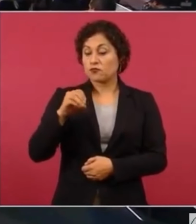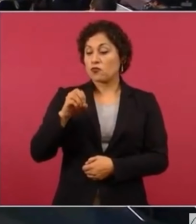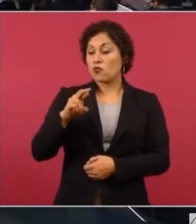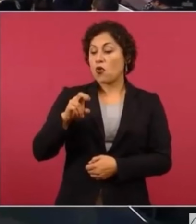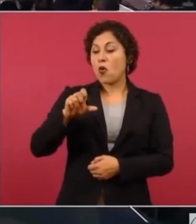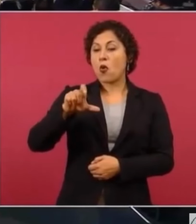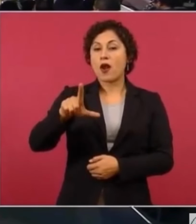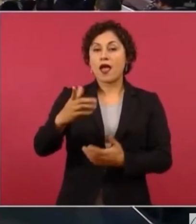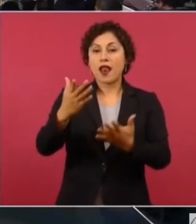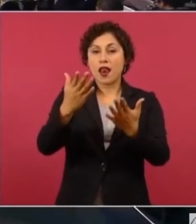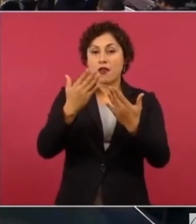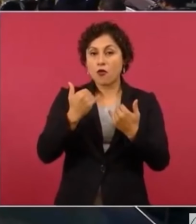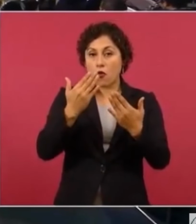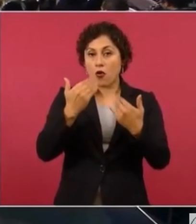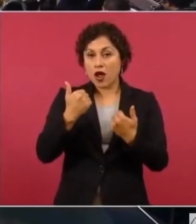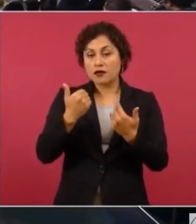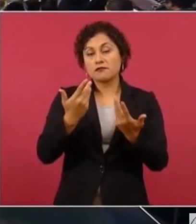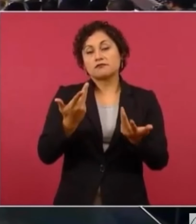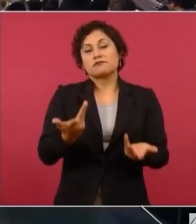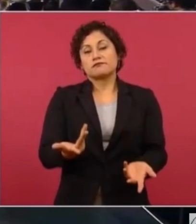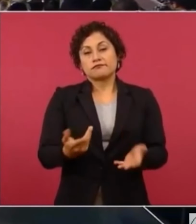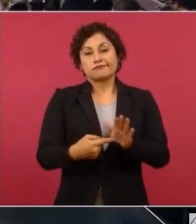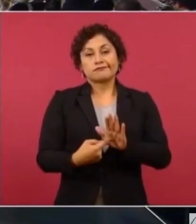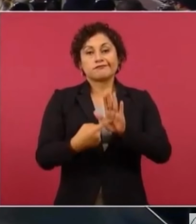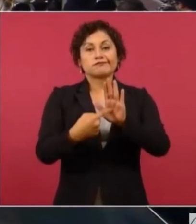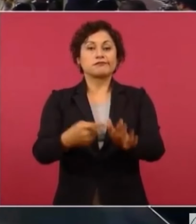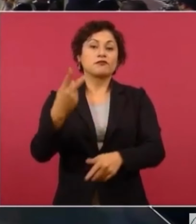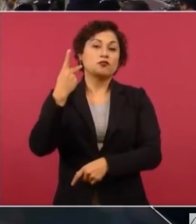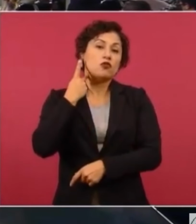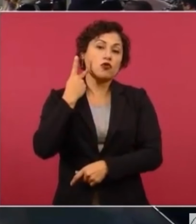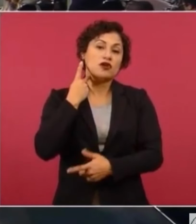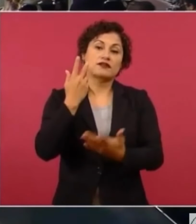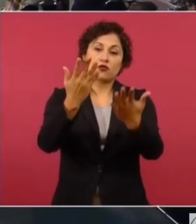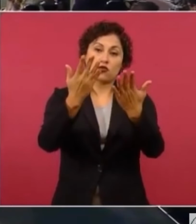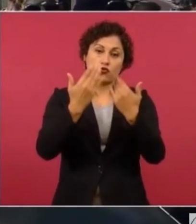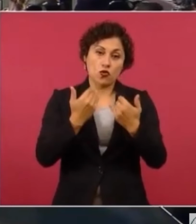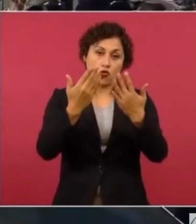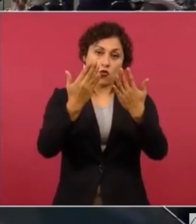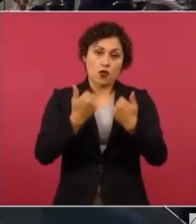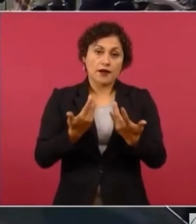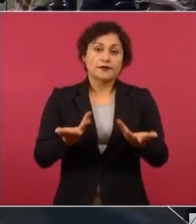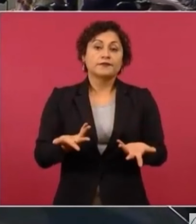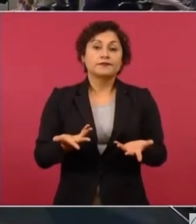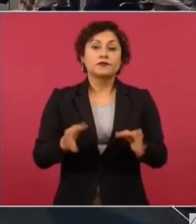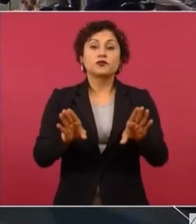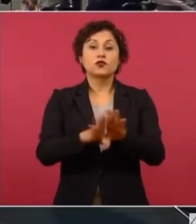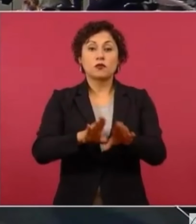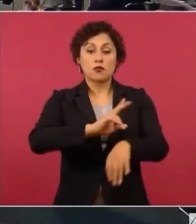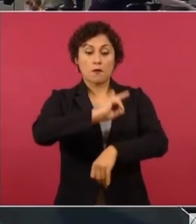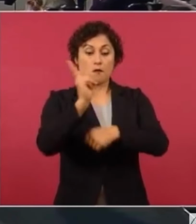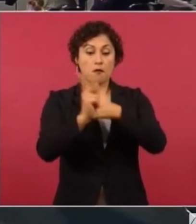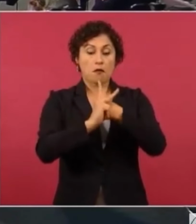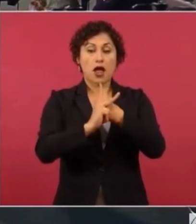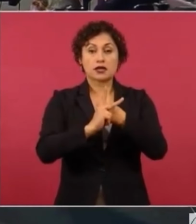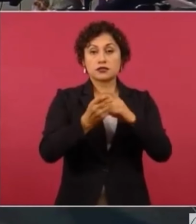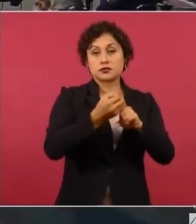pues no tiene autoridad política. Y no se puede gobernar un país sin autoridad